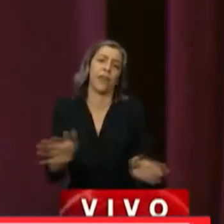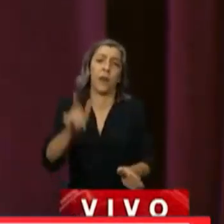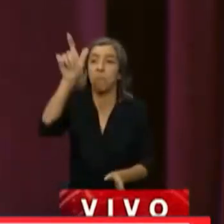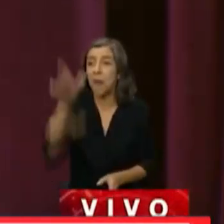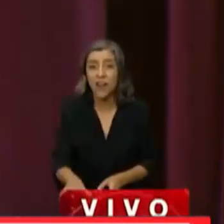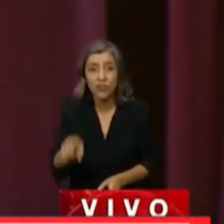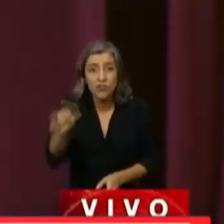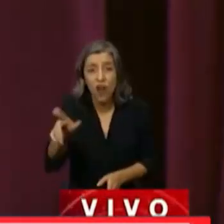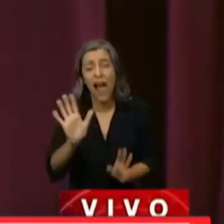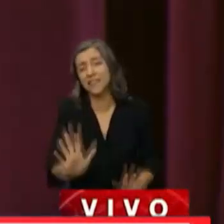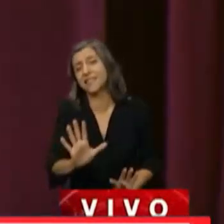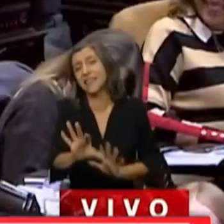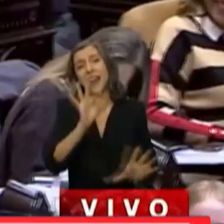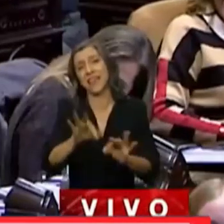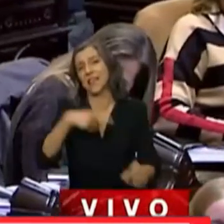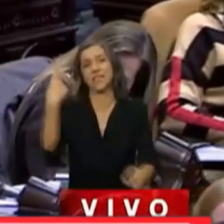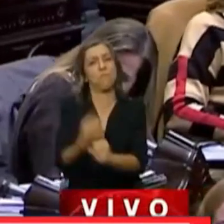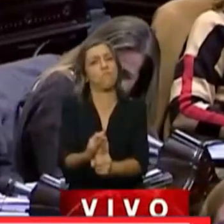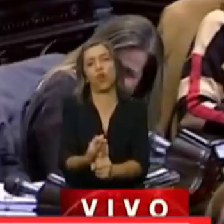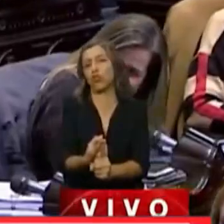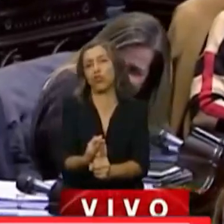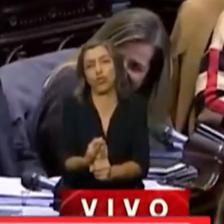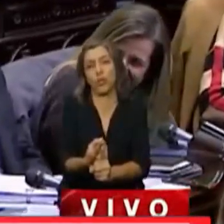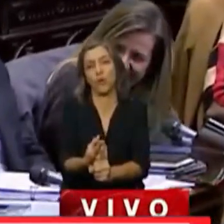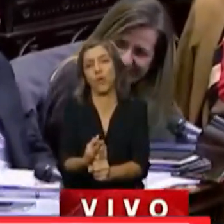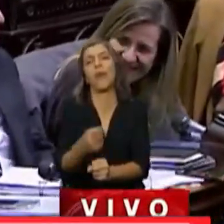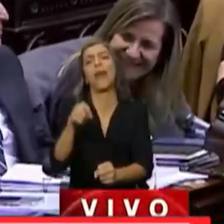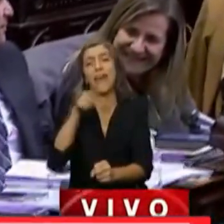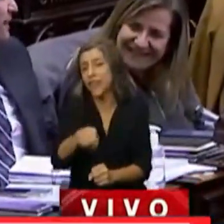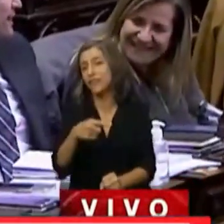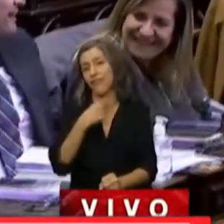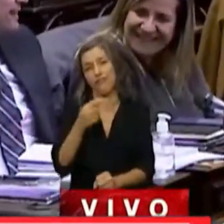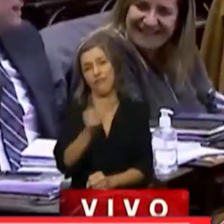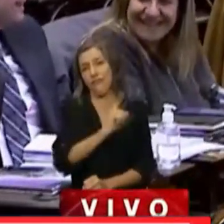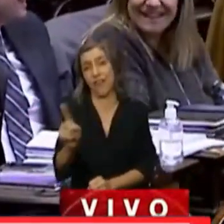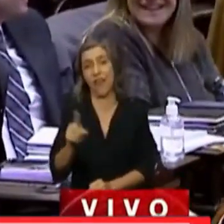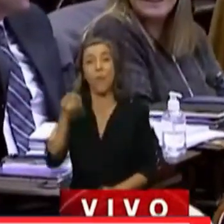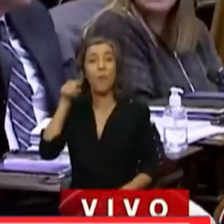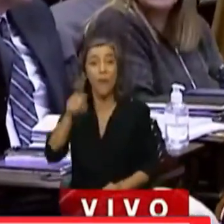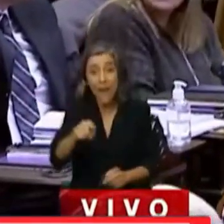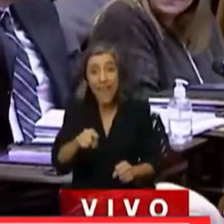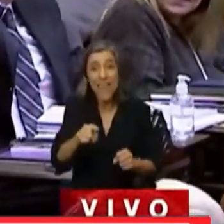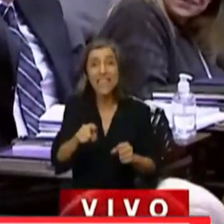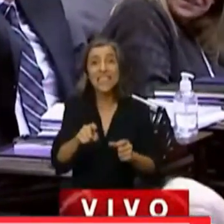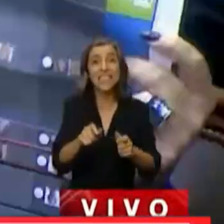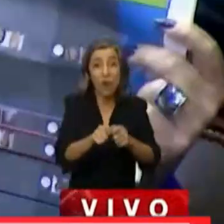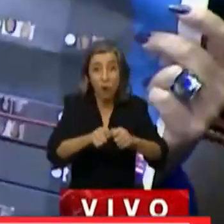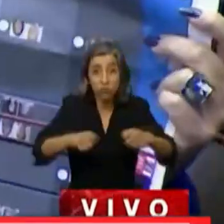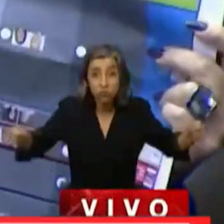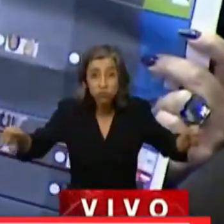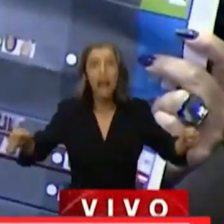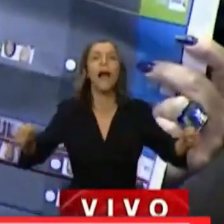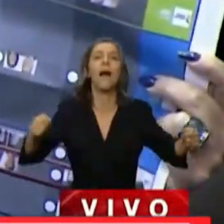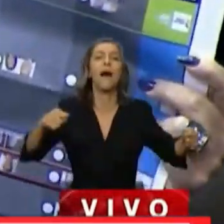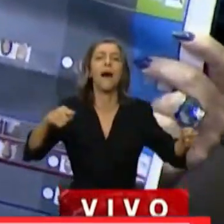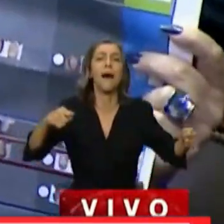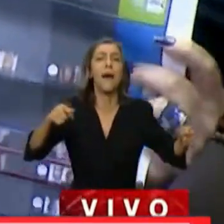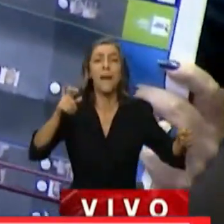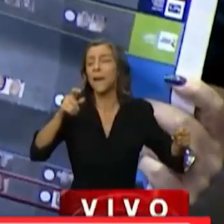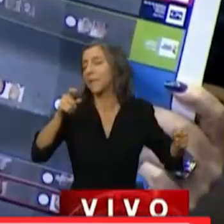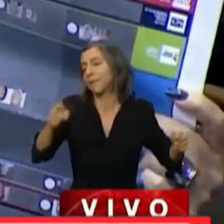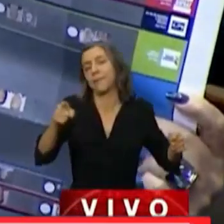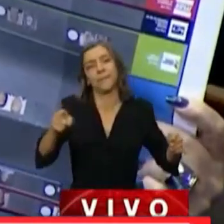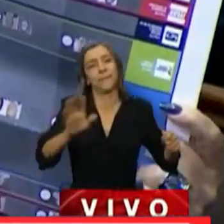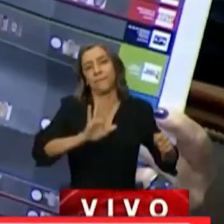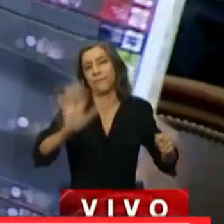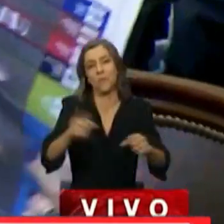la posibilidad de elegir. Porque en esta boleta va a encontrar todo esto que